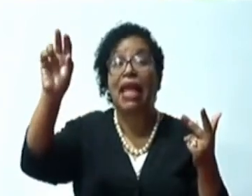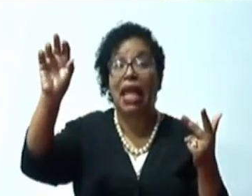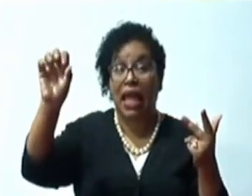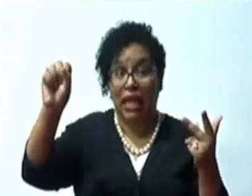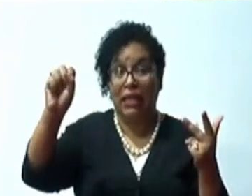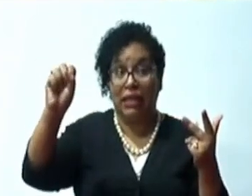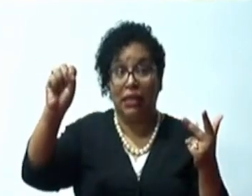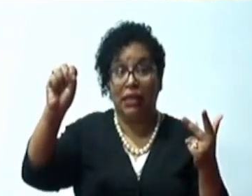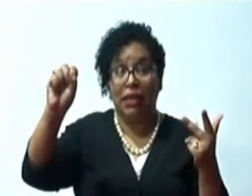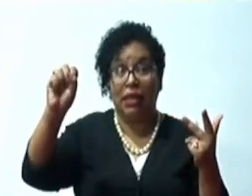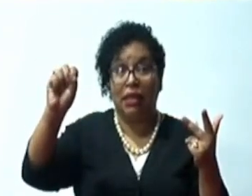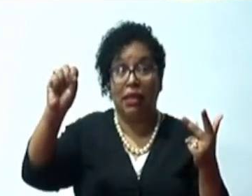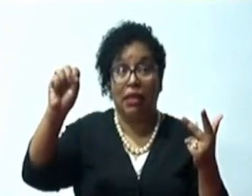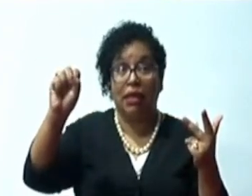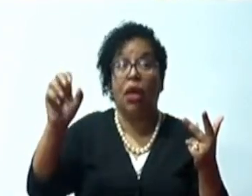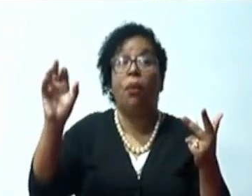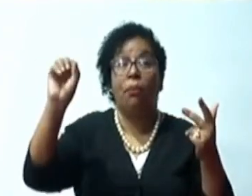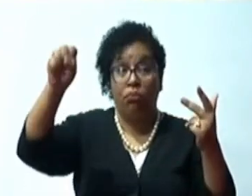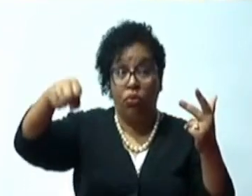Porque en la propuesta